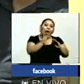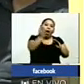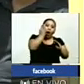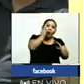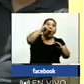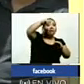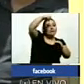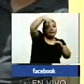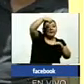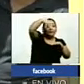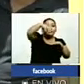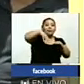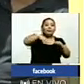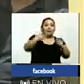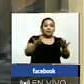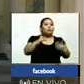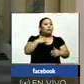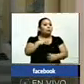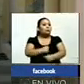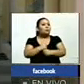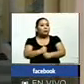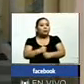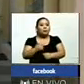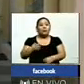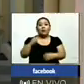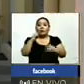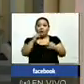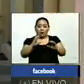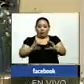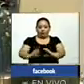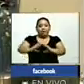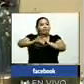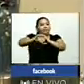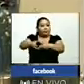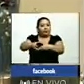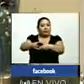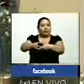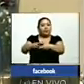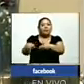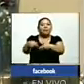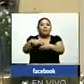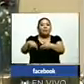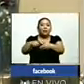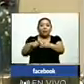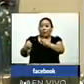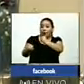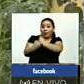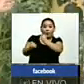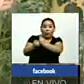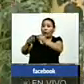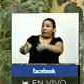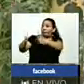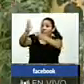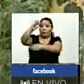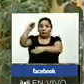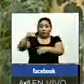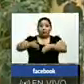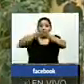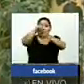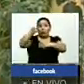y luz, y estamos más seguros. Conformaron una cooperativa con el apoyo de instituciones nacionales